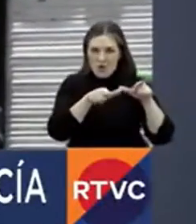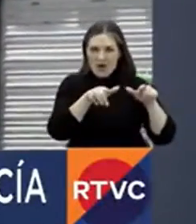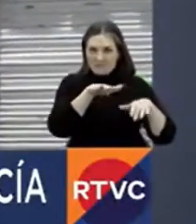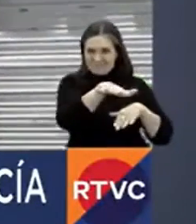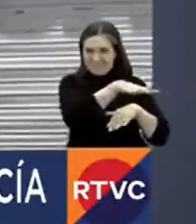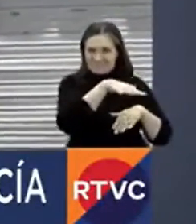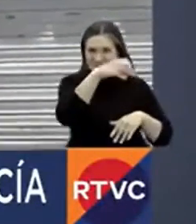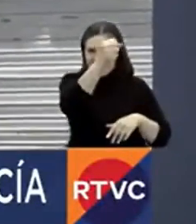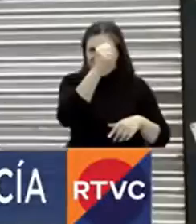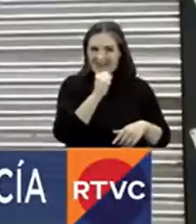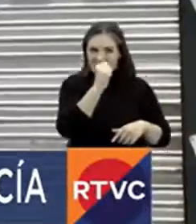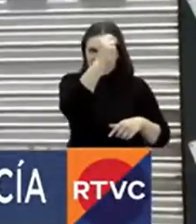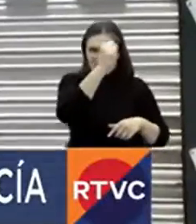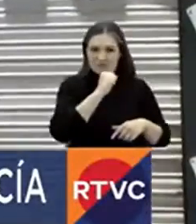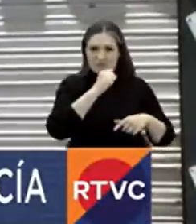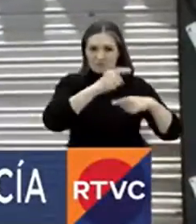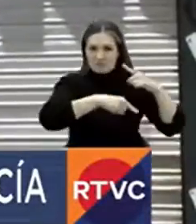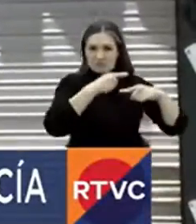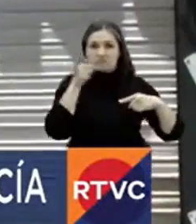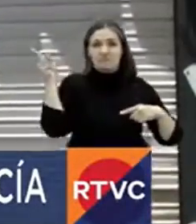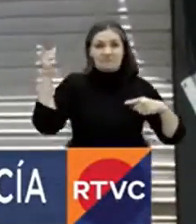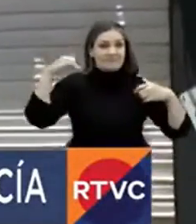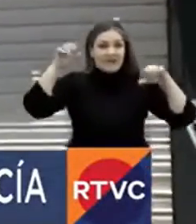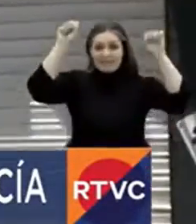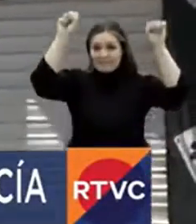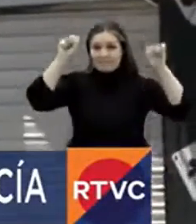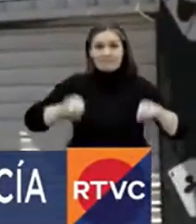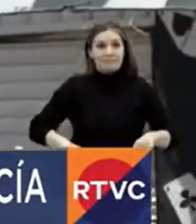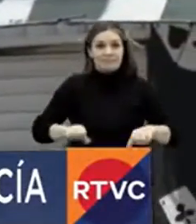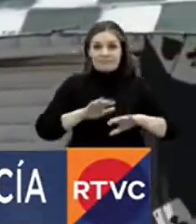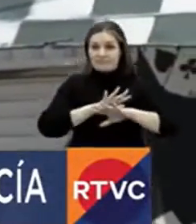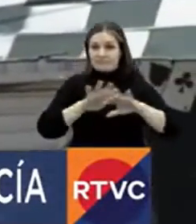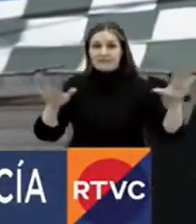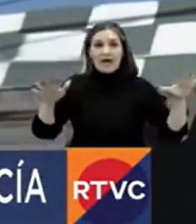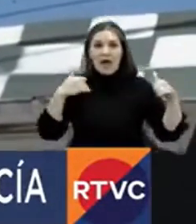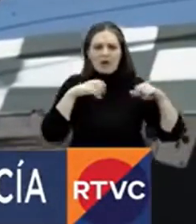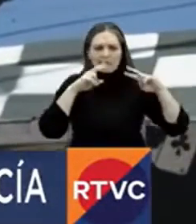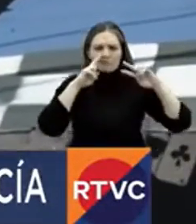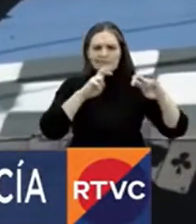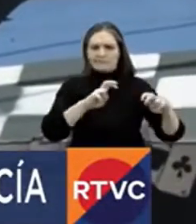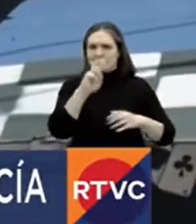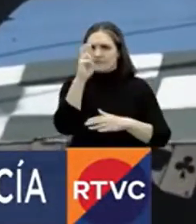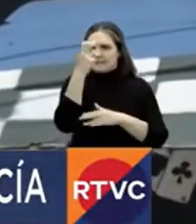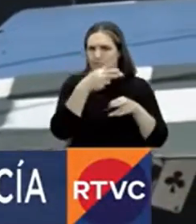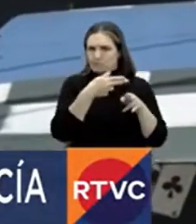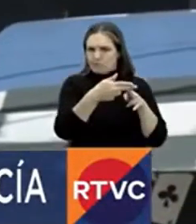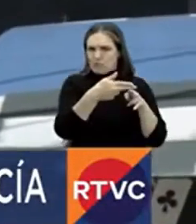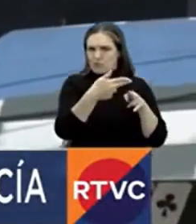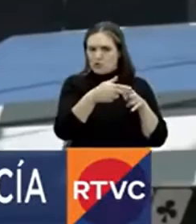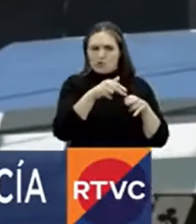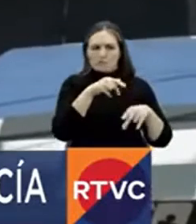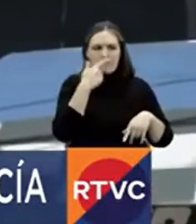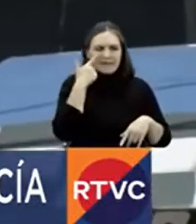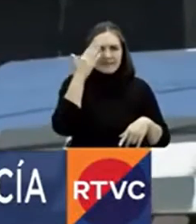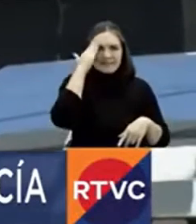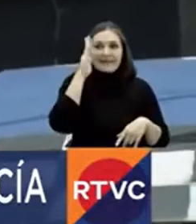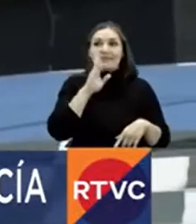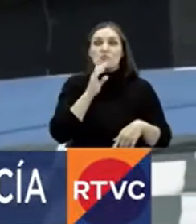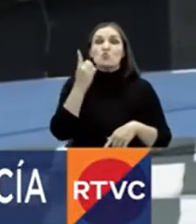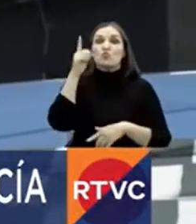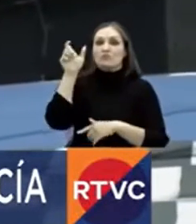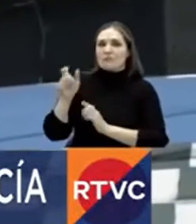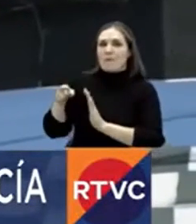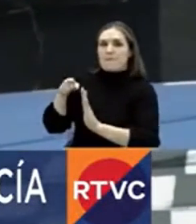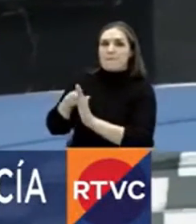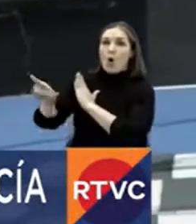ustedes vean en este momento, que ya está sellado por las autoridades como prueba para la fiscalía y poder dar con la captura de uno de los delincuentes que huyó